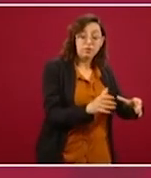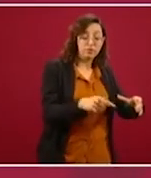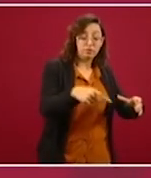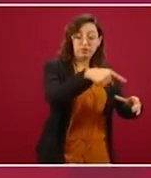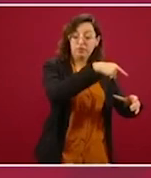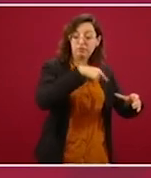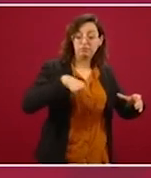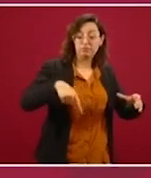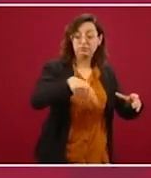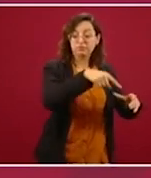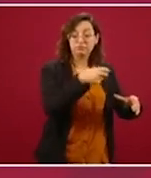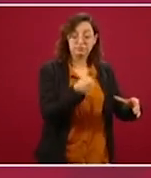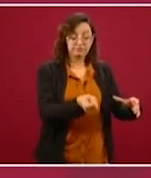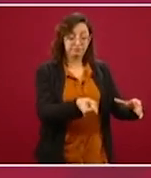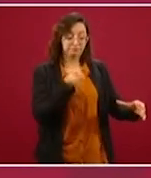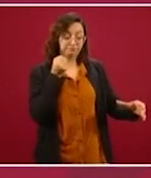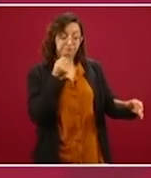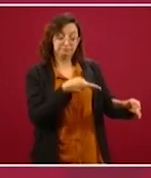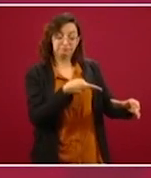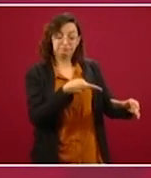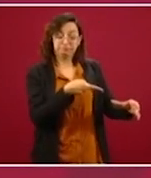los que mandaban,